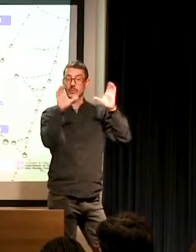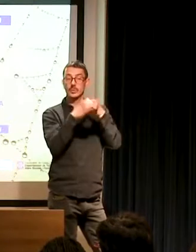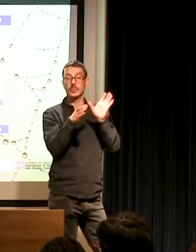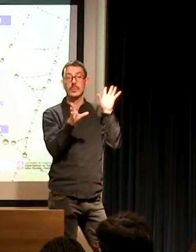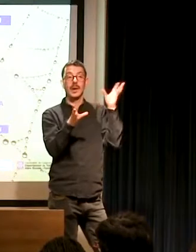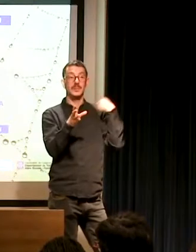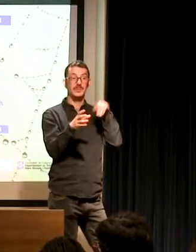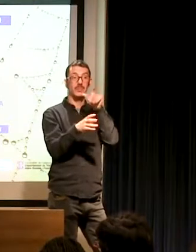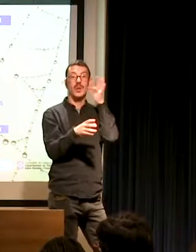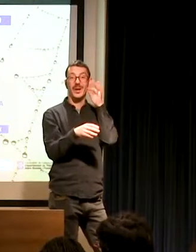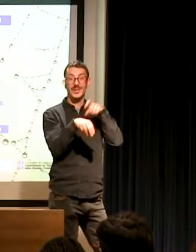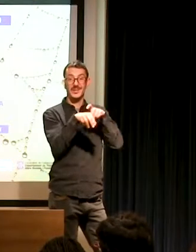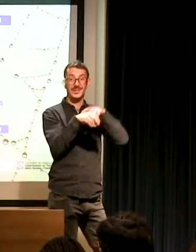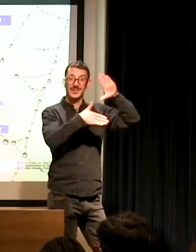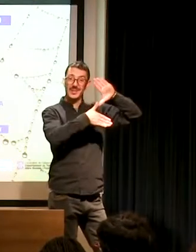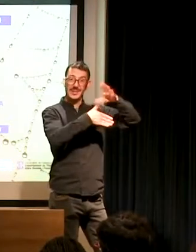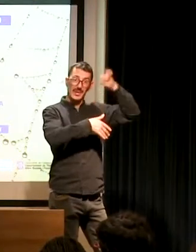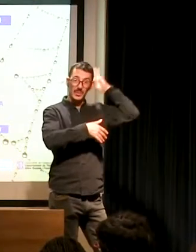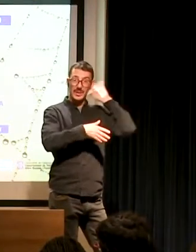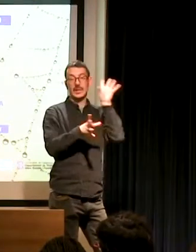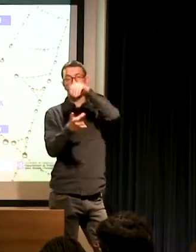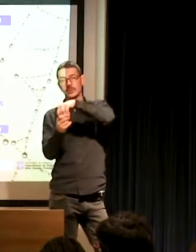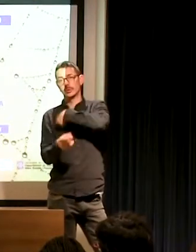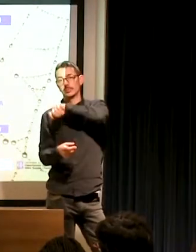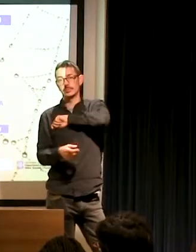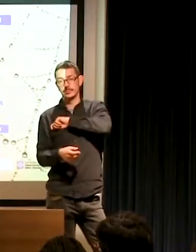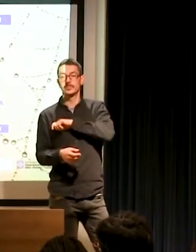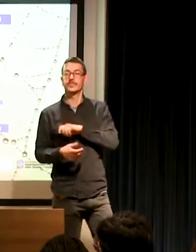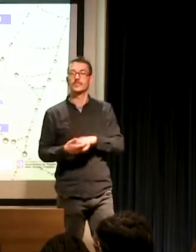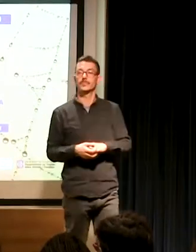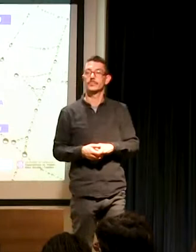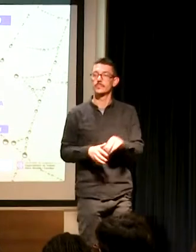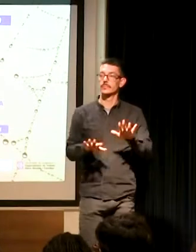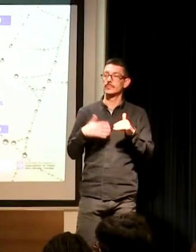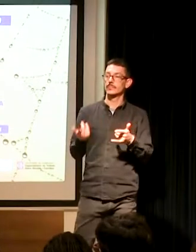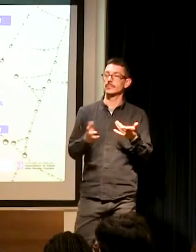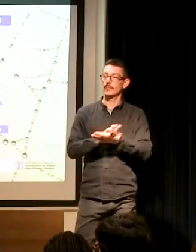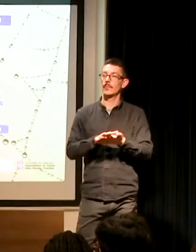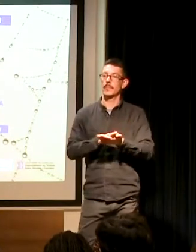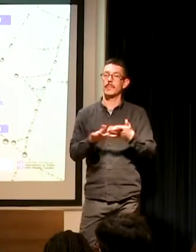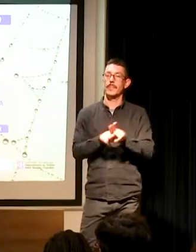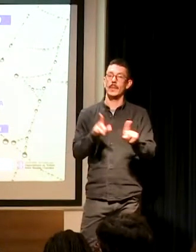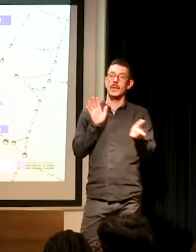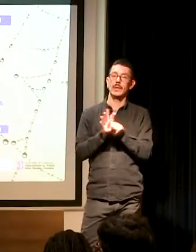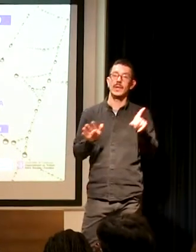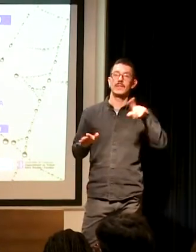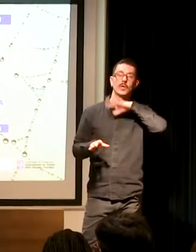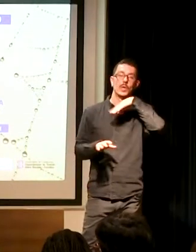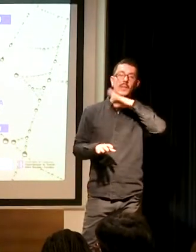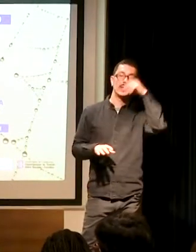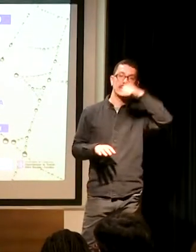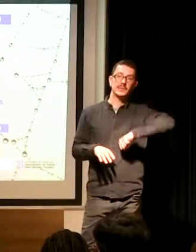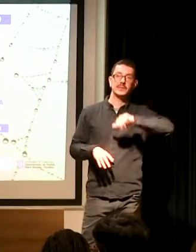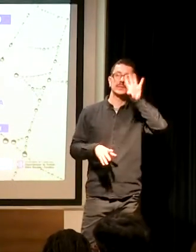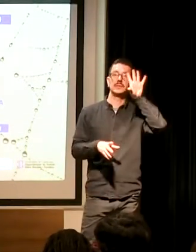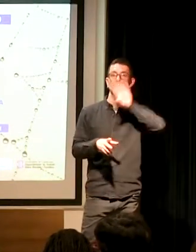Estado español. Ellas acaban de hacer una evaluación de la ley de violencia machista del Estado español y cómo protege o